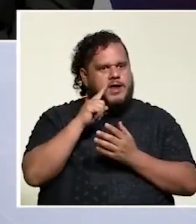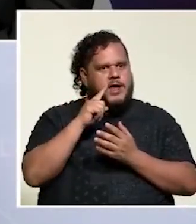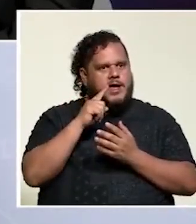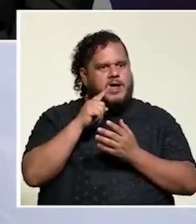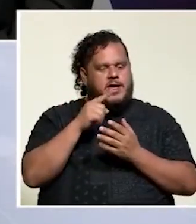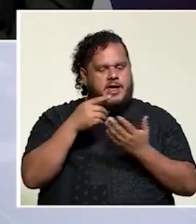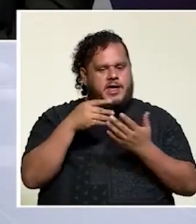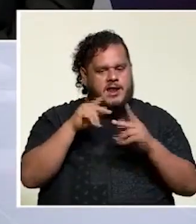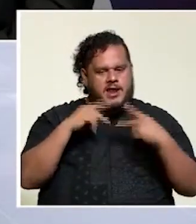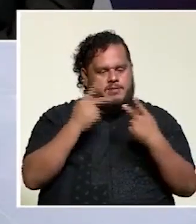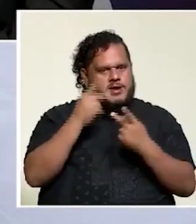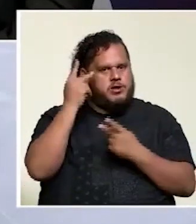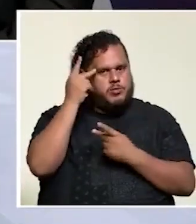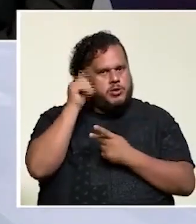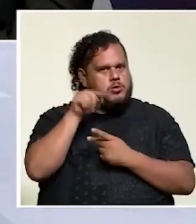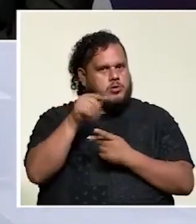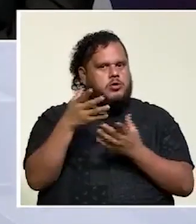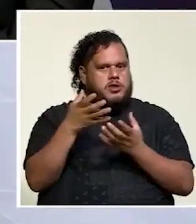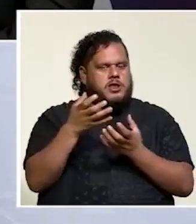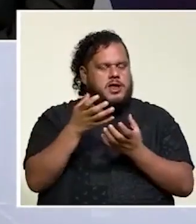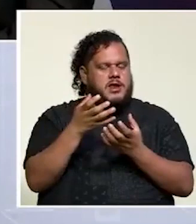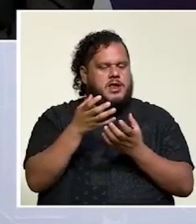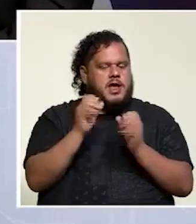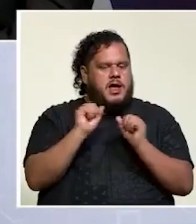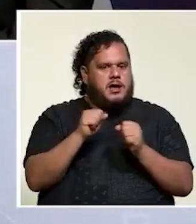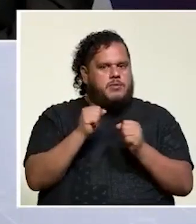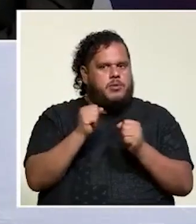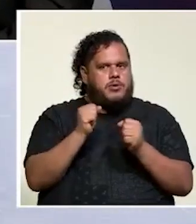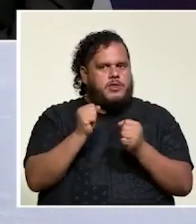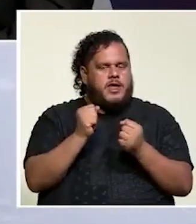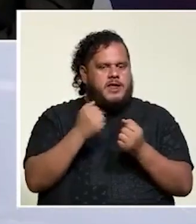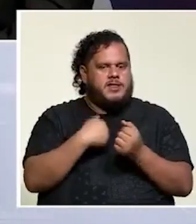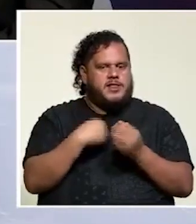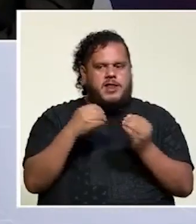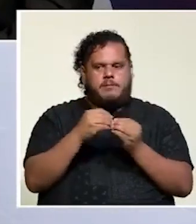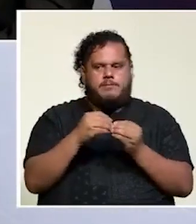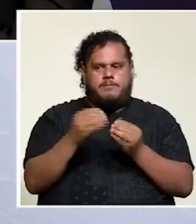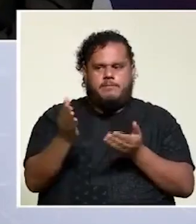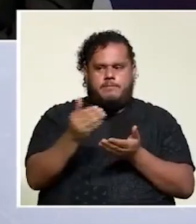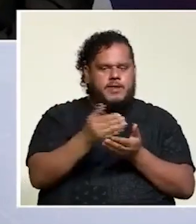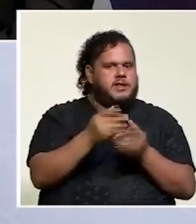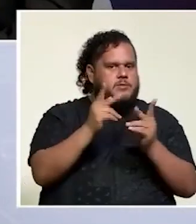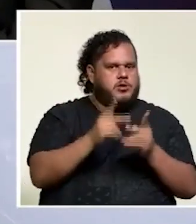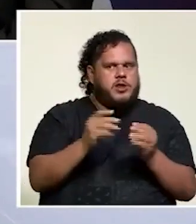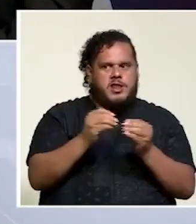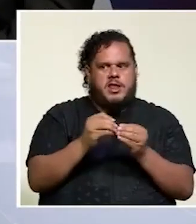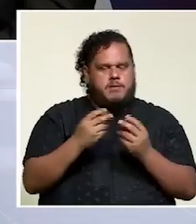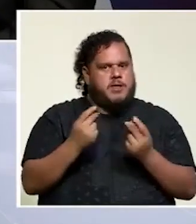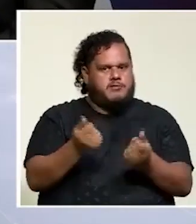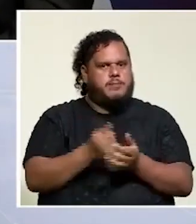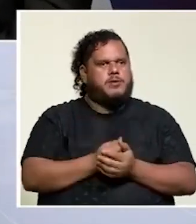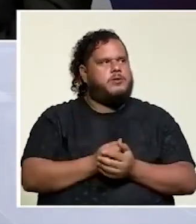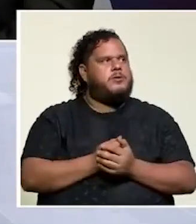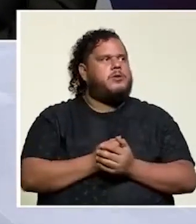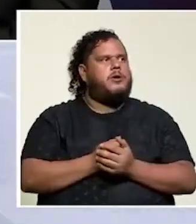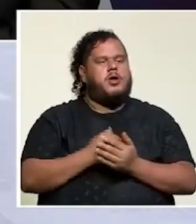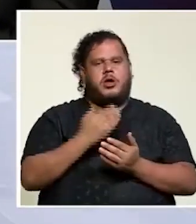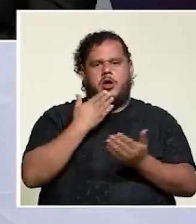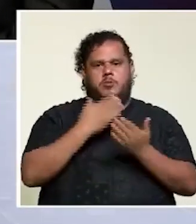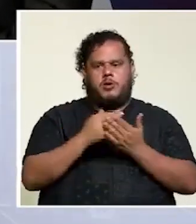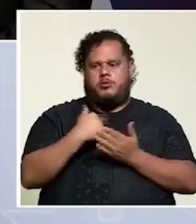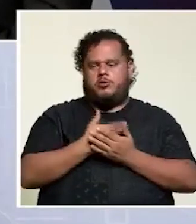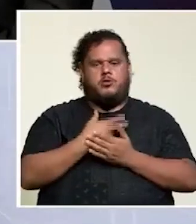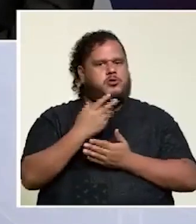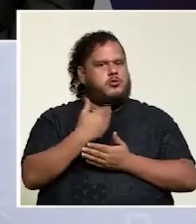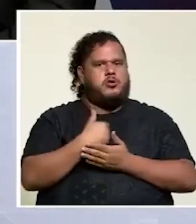naciente coalición en la que usted pensaba podía aglutinar mucho más gente y mucho más rápido. Vilma, nosotros no tuvimos una